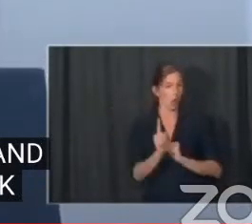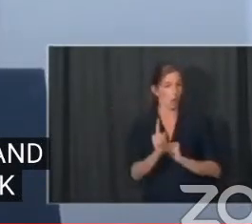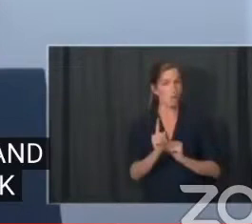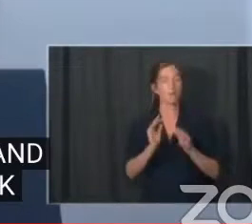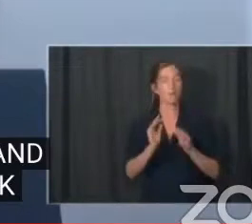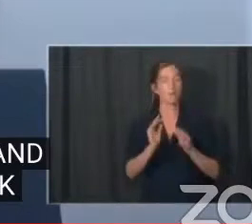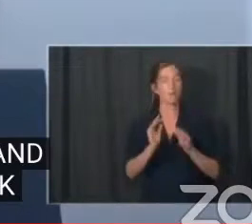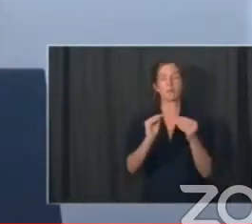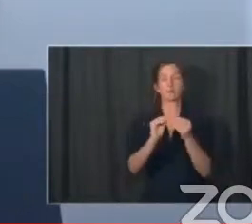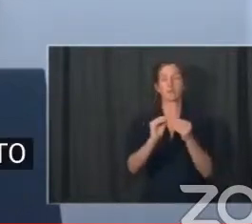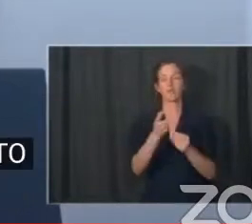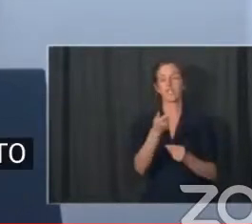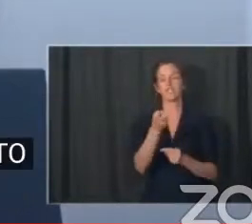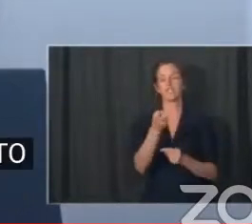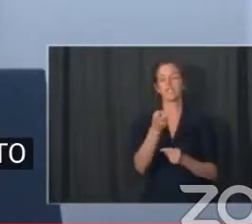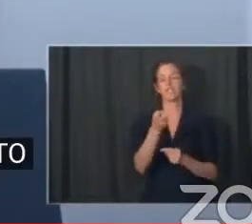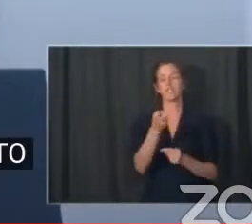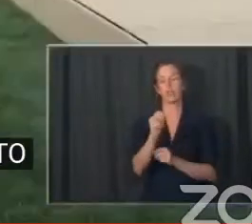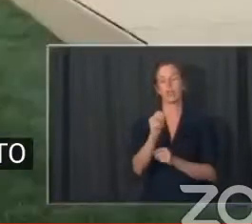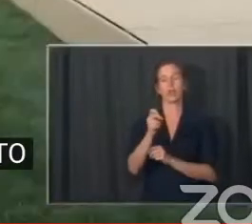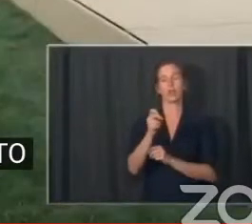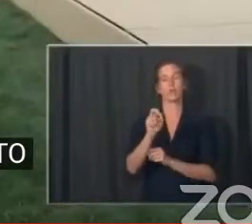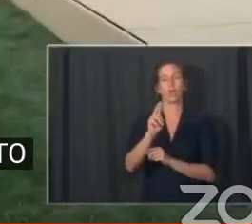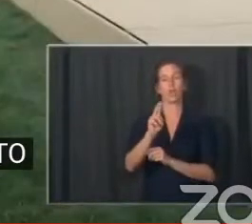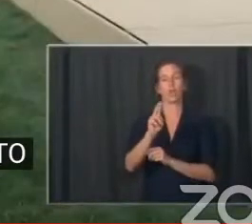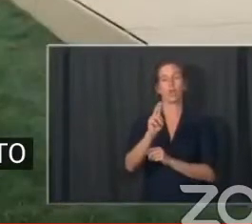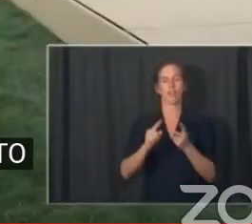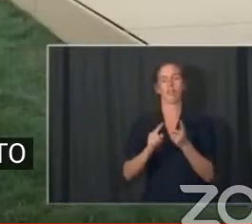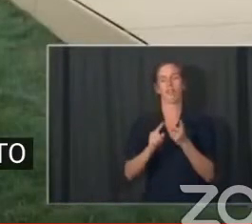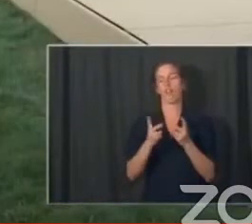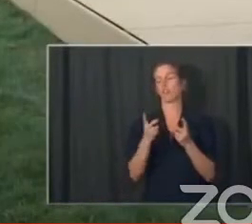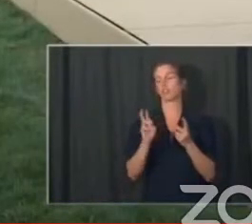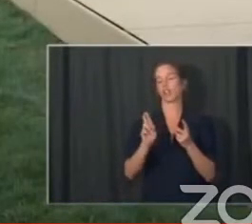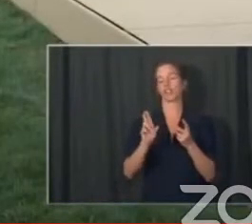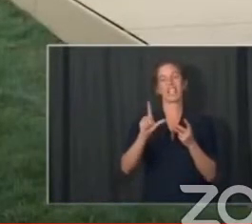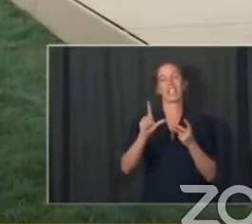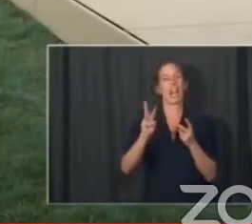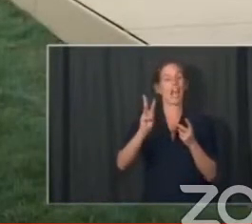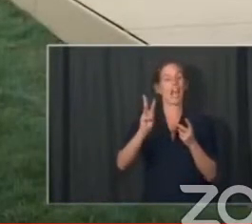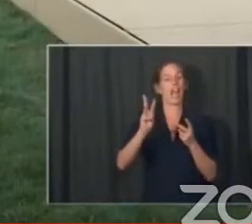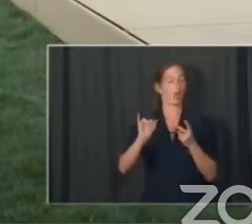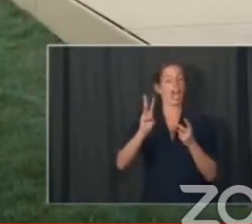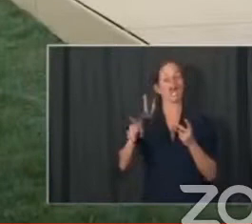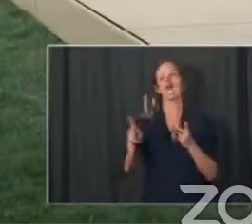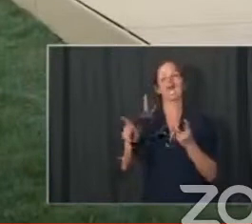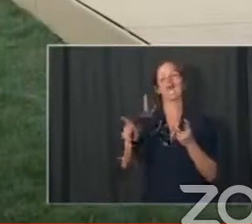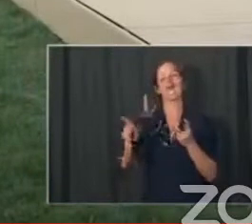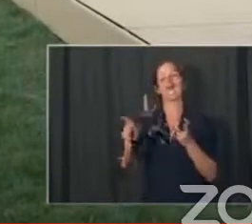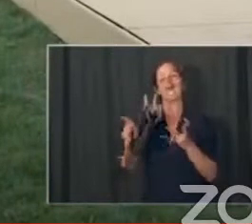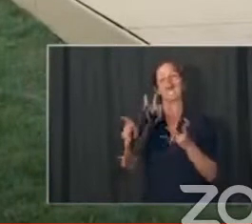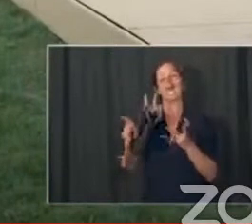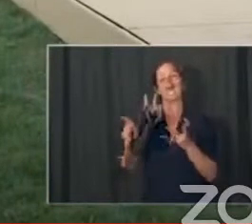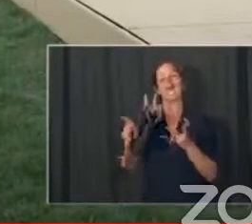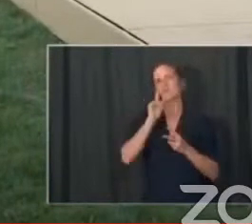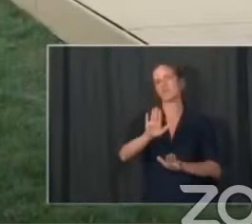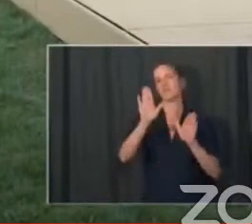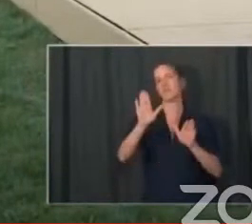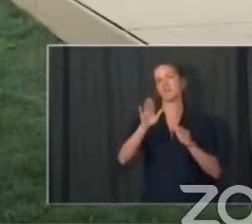Les queremos pedir que tenemos gente talentosa, muchísima gente talentosa,